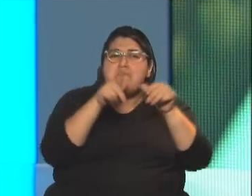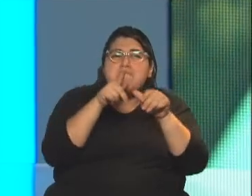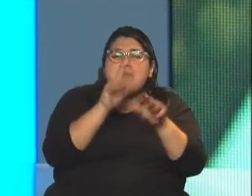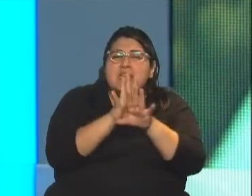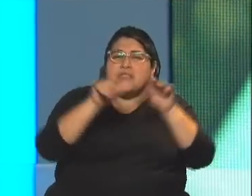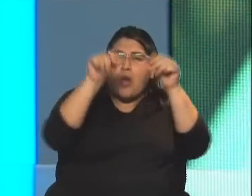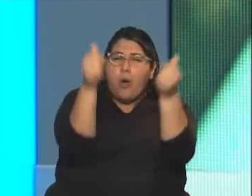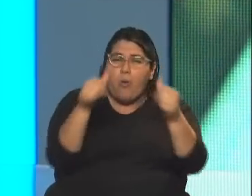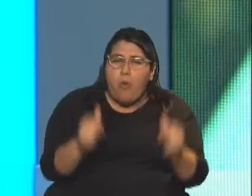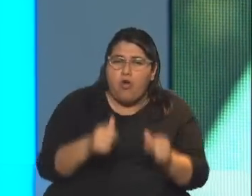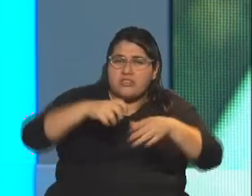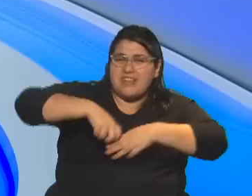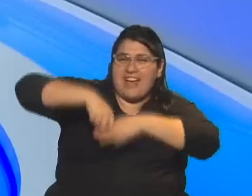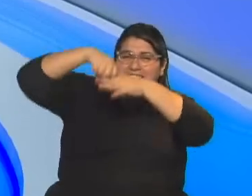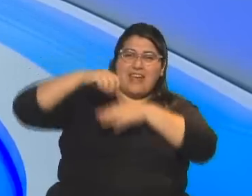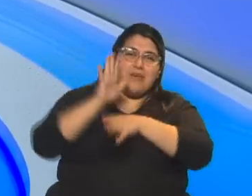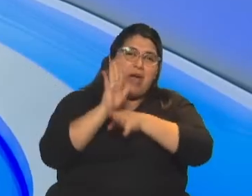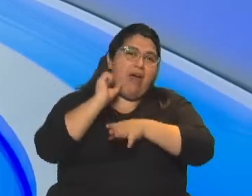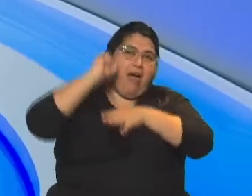nombres y la guillotina